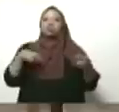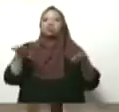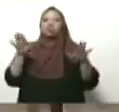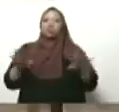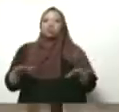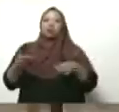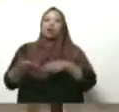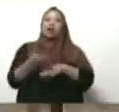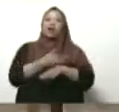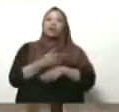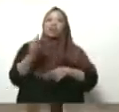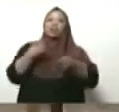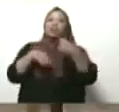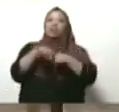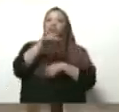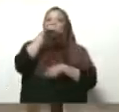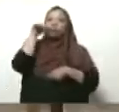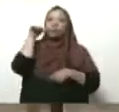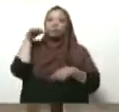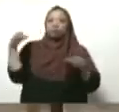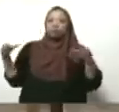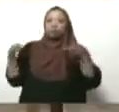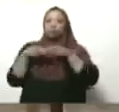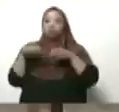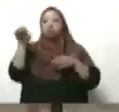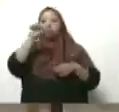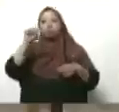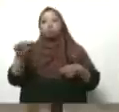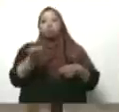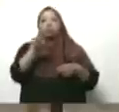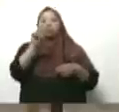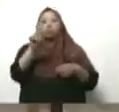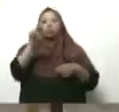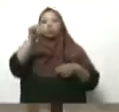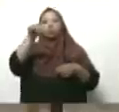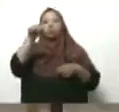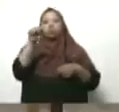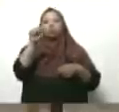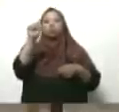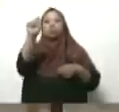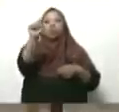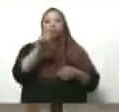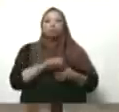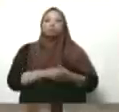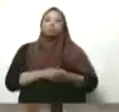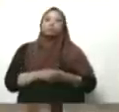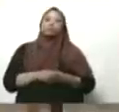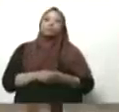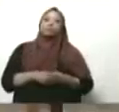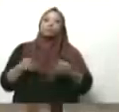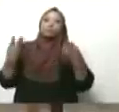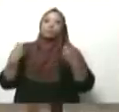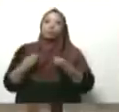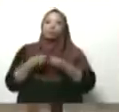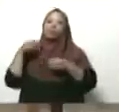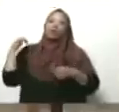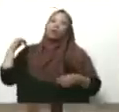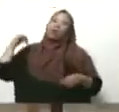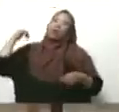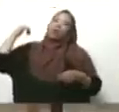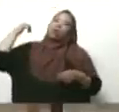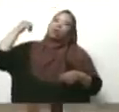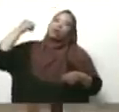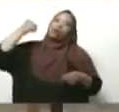antidrogas las unap con quien hemos mantenido desde hace ya largo tiempo una